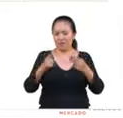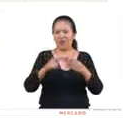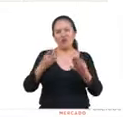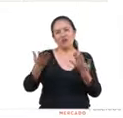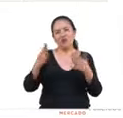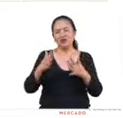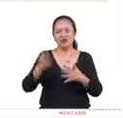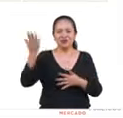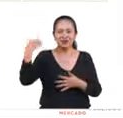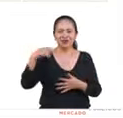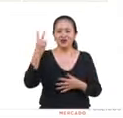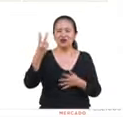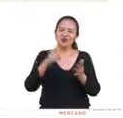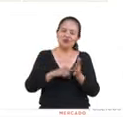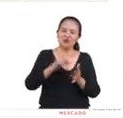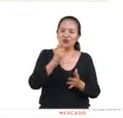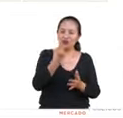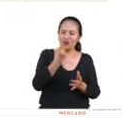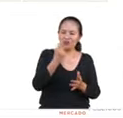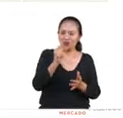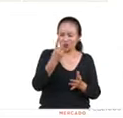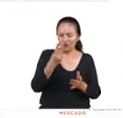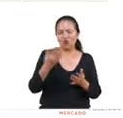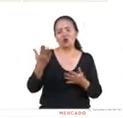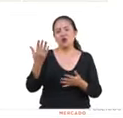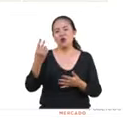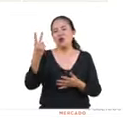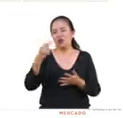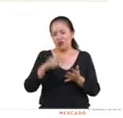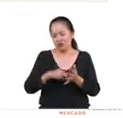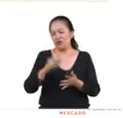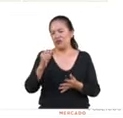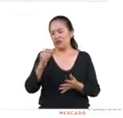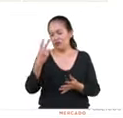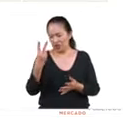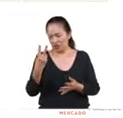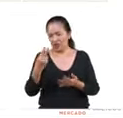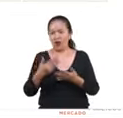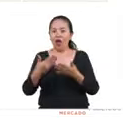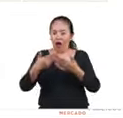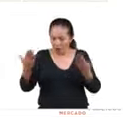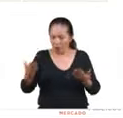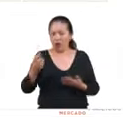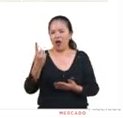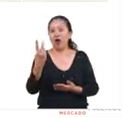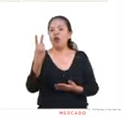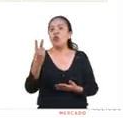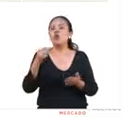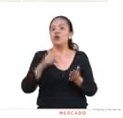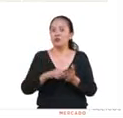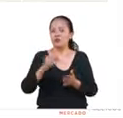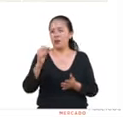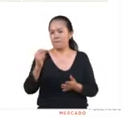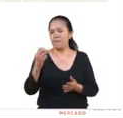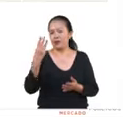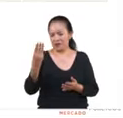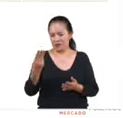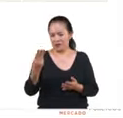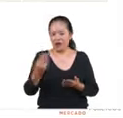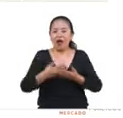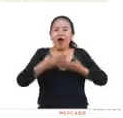el 2021, 2022 y este año 2023, para cuestiones hidrosanitarias y de